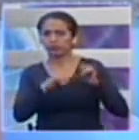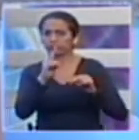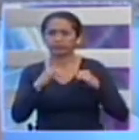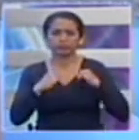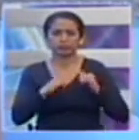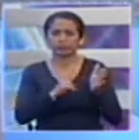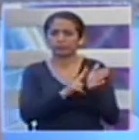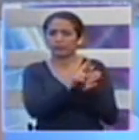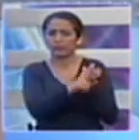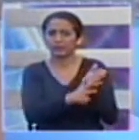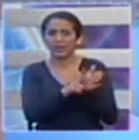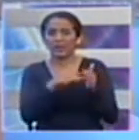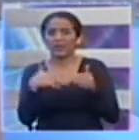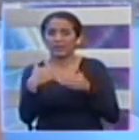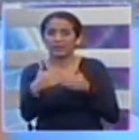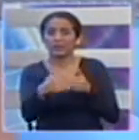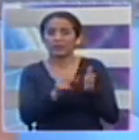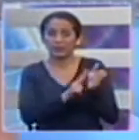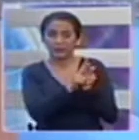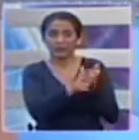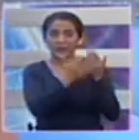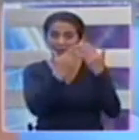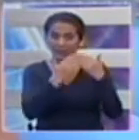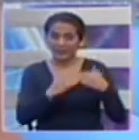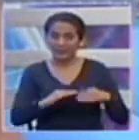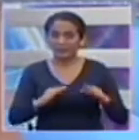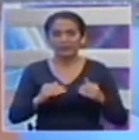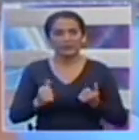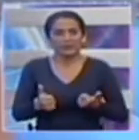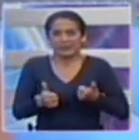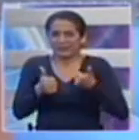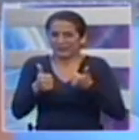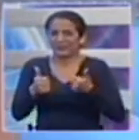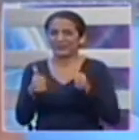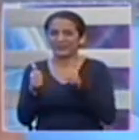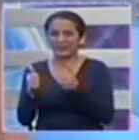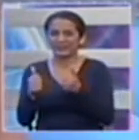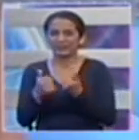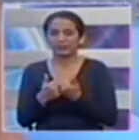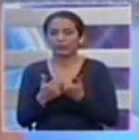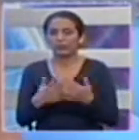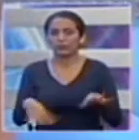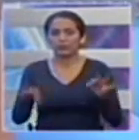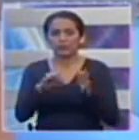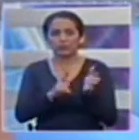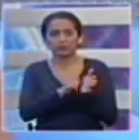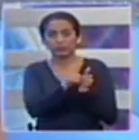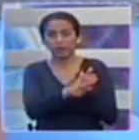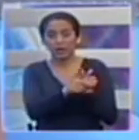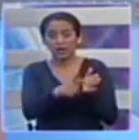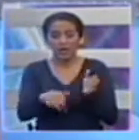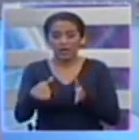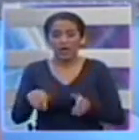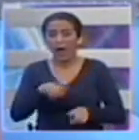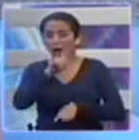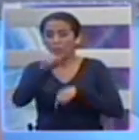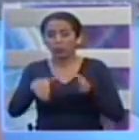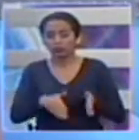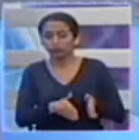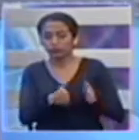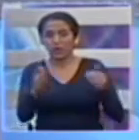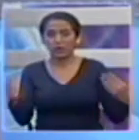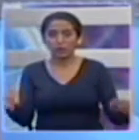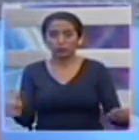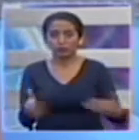será fructífero después, así es que tenemos que empaparnos con el tema, ver vías alternas, estar siempre al pendiente y me gustaría que realmente